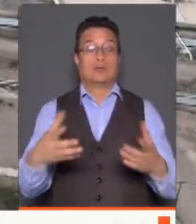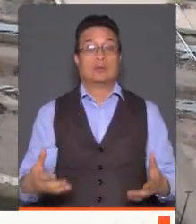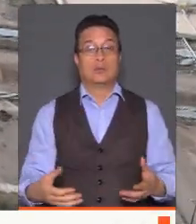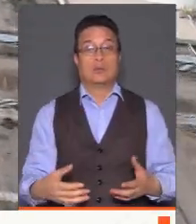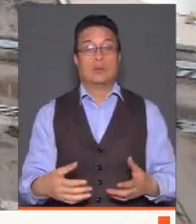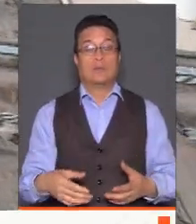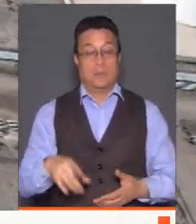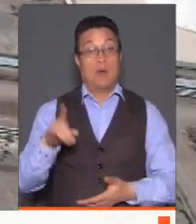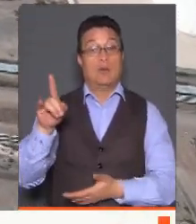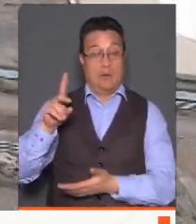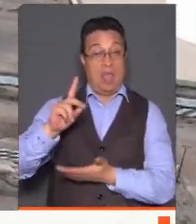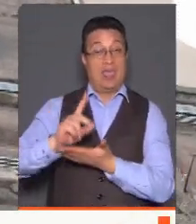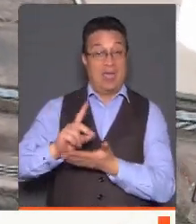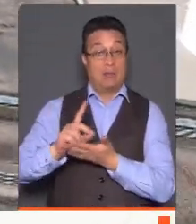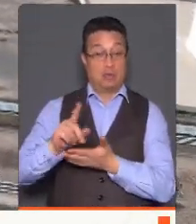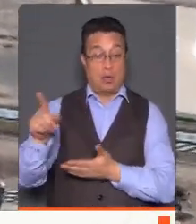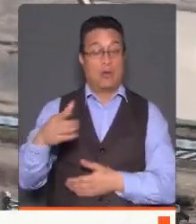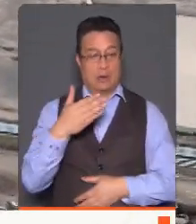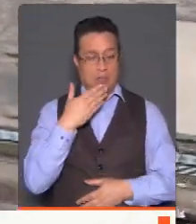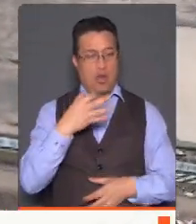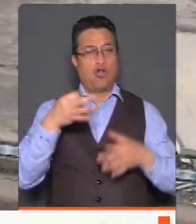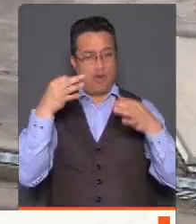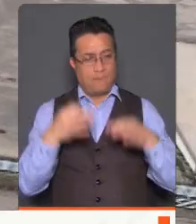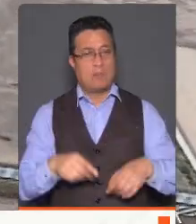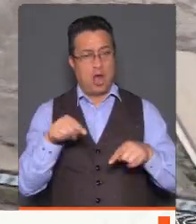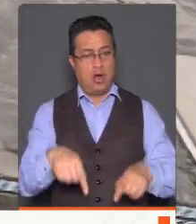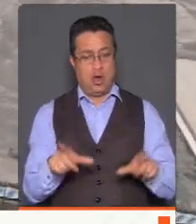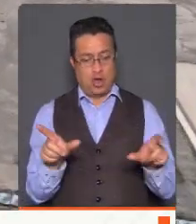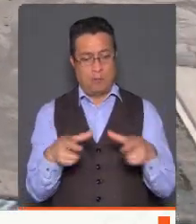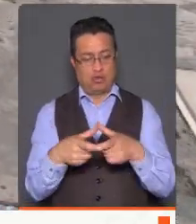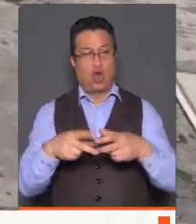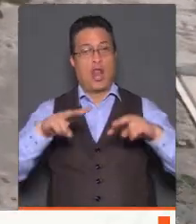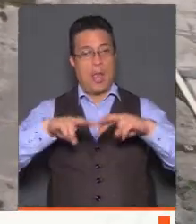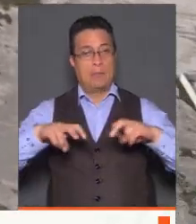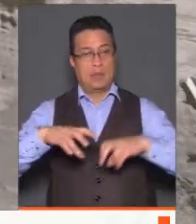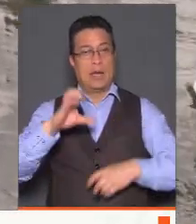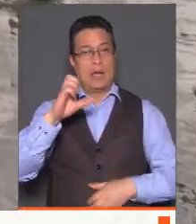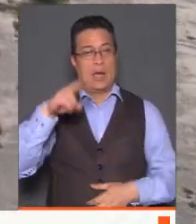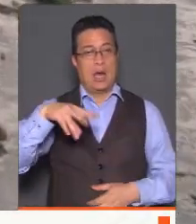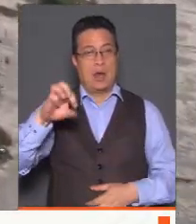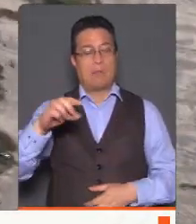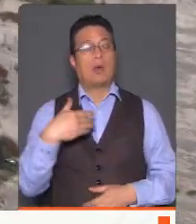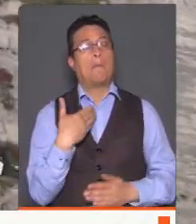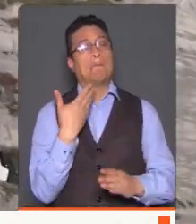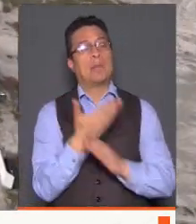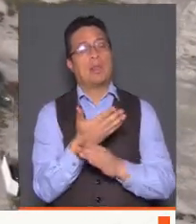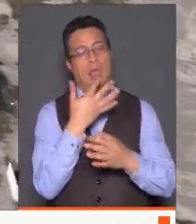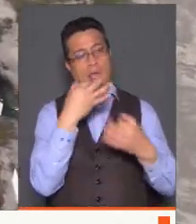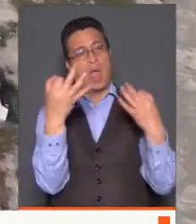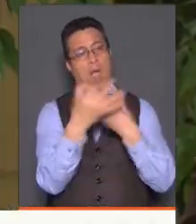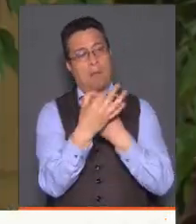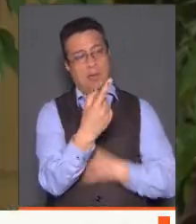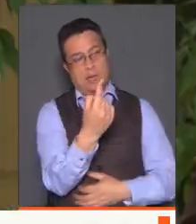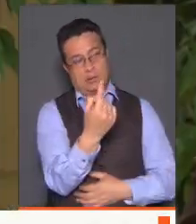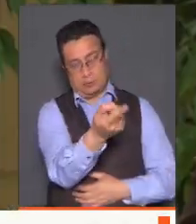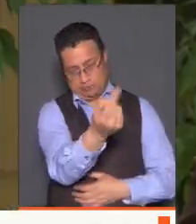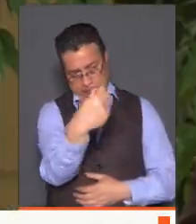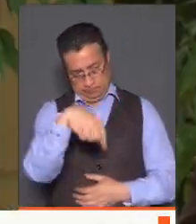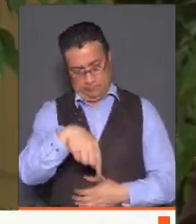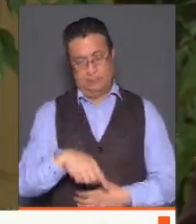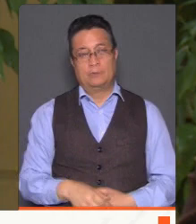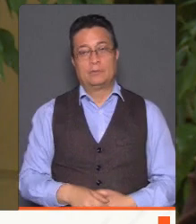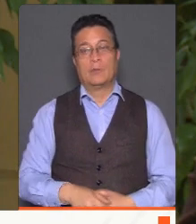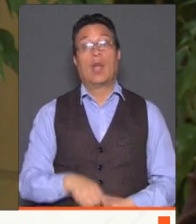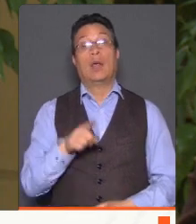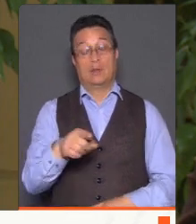de Diputados también se confirmó hoy que la Comisión Investigadora de ENAP pedirá explicaciones a la empresa estatal. Con esa información que ya